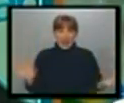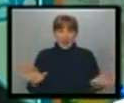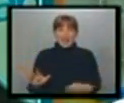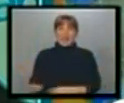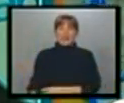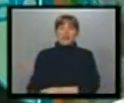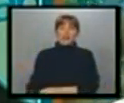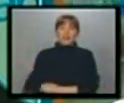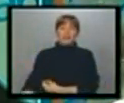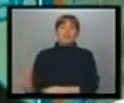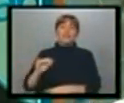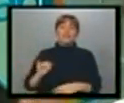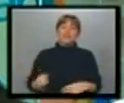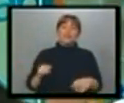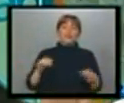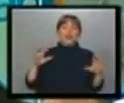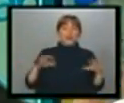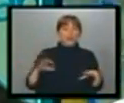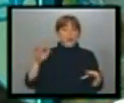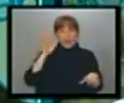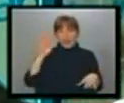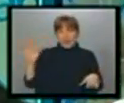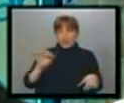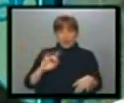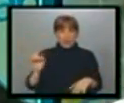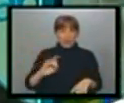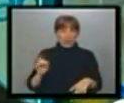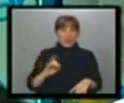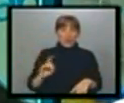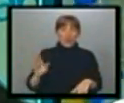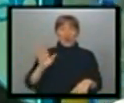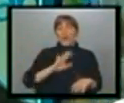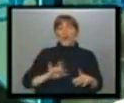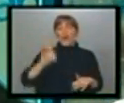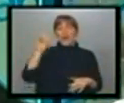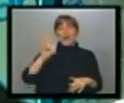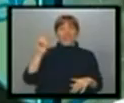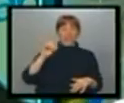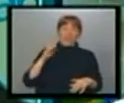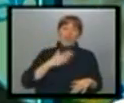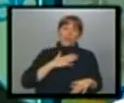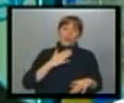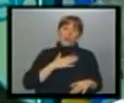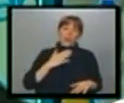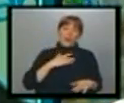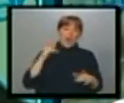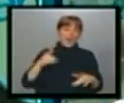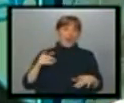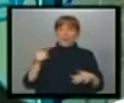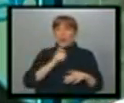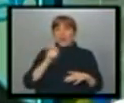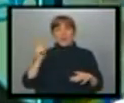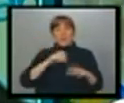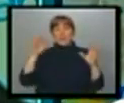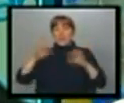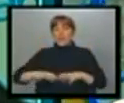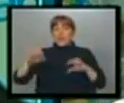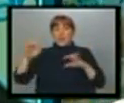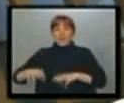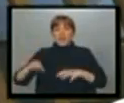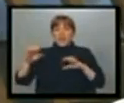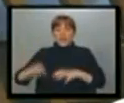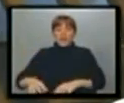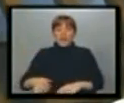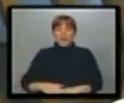afortunadamente no hay lluvias o por lo menos no tan mal tiempo en la zona del litoral, ¿no? Uh-huh. Que tan castigado estuvo durante... durante meses por las inundaciones y las lluvias. Vamos